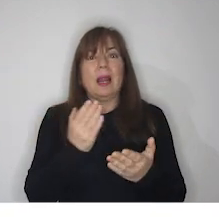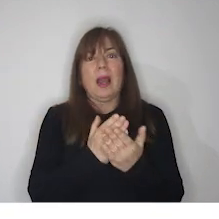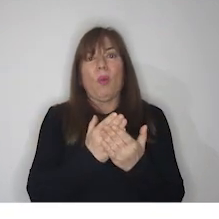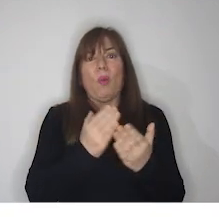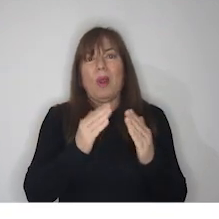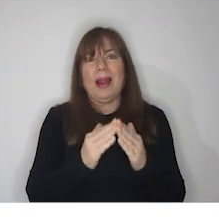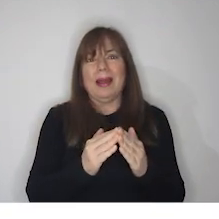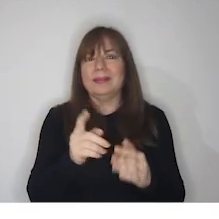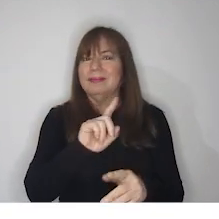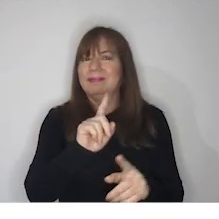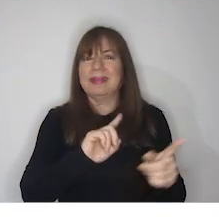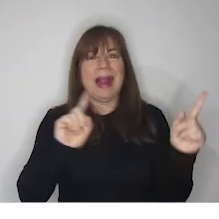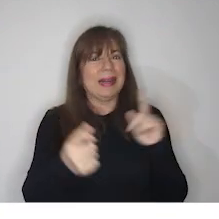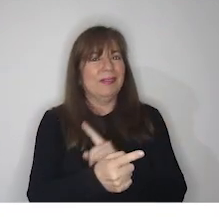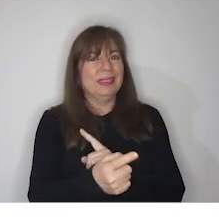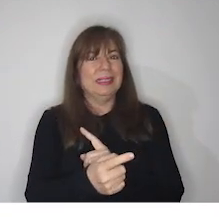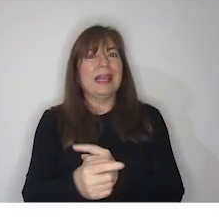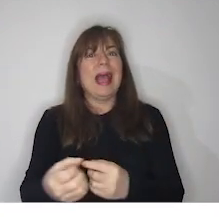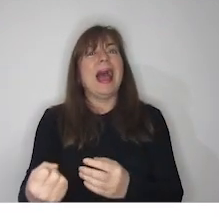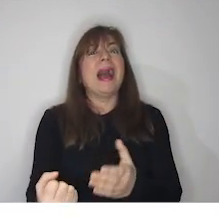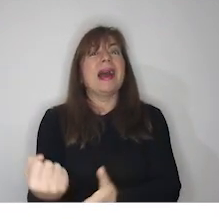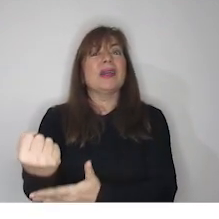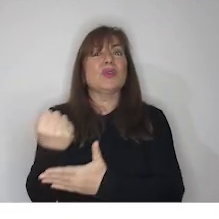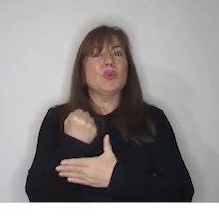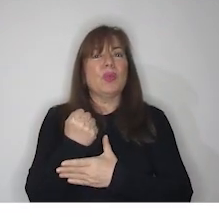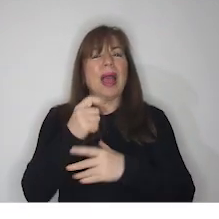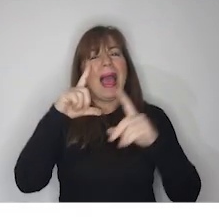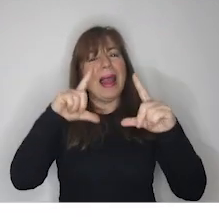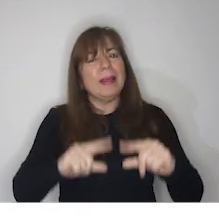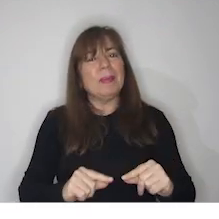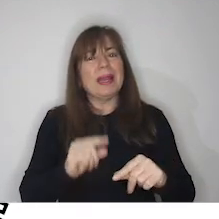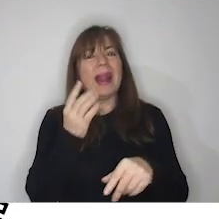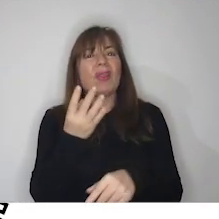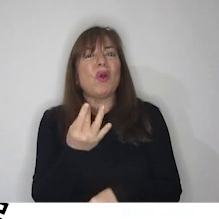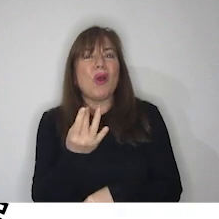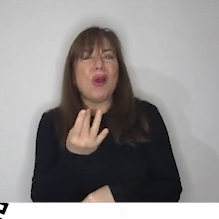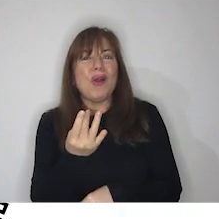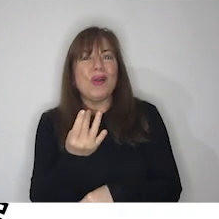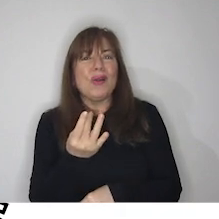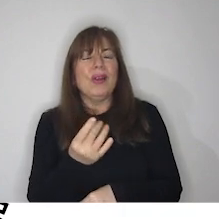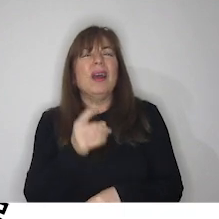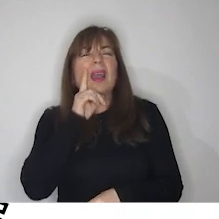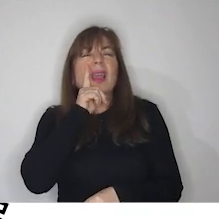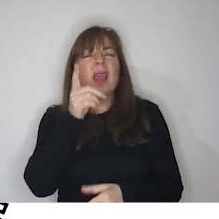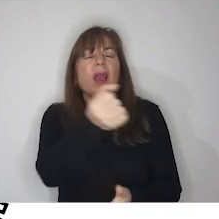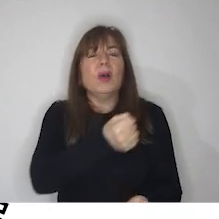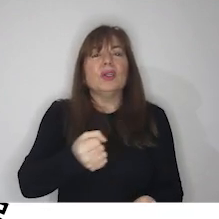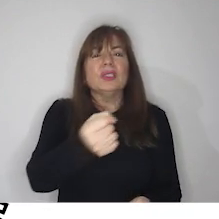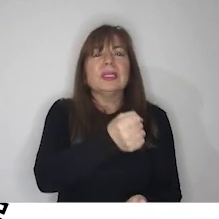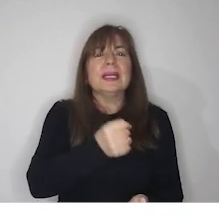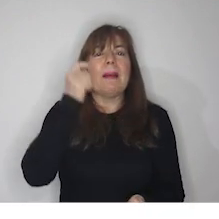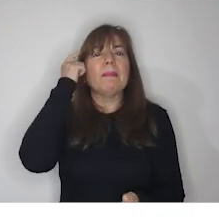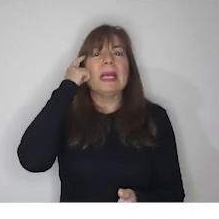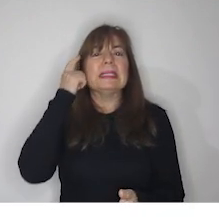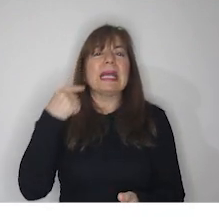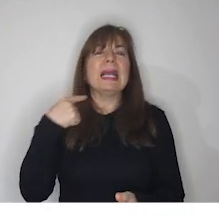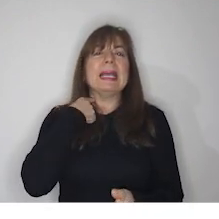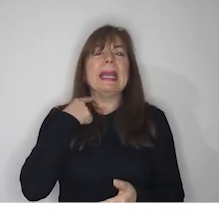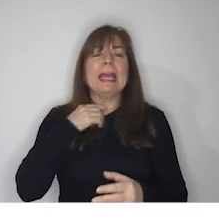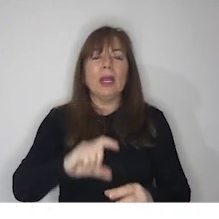al contrario, te ayudará a disminuir los cólicos. En quinto lugar, quienes cocinan creen que no les suben los